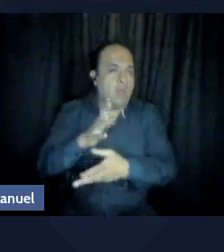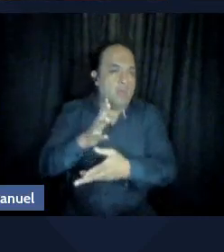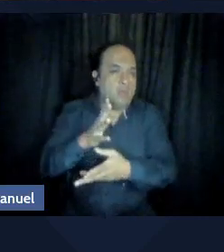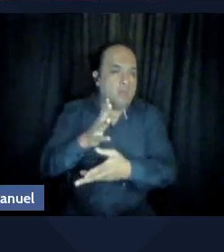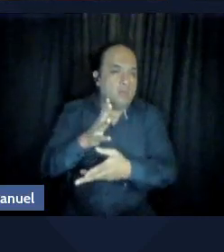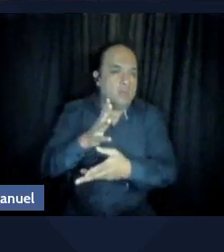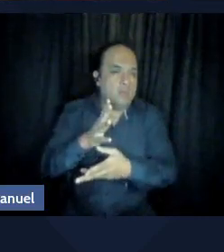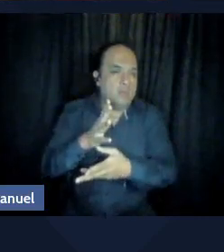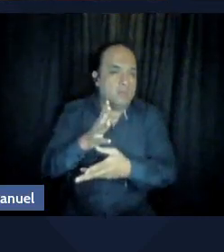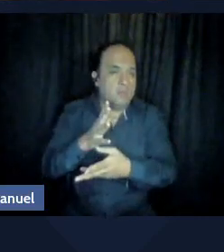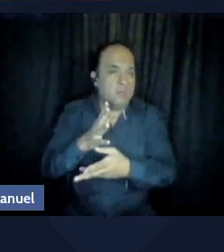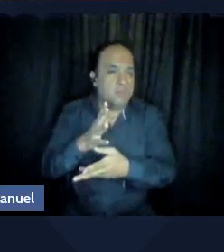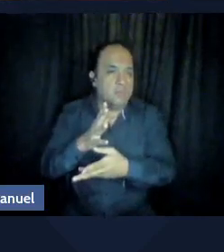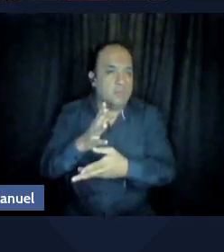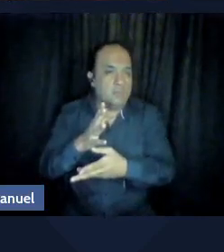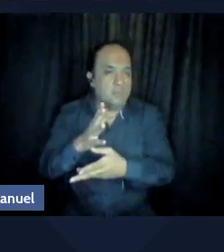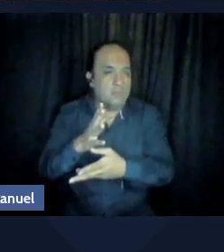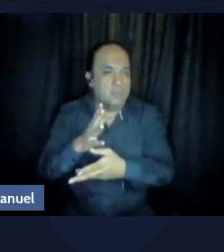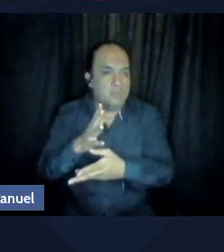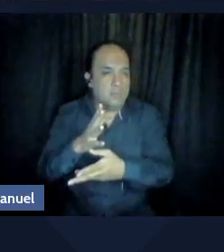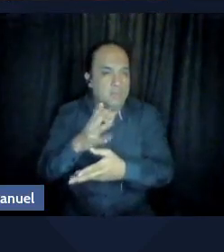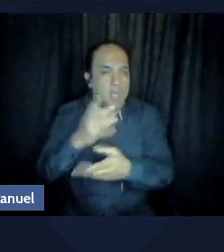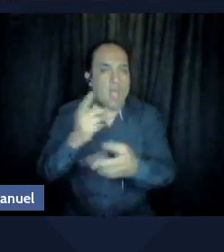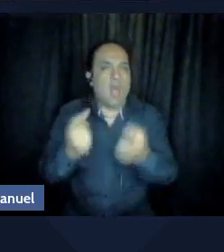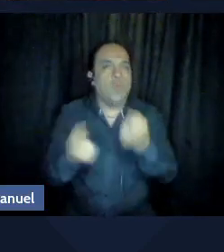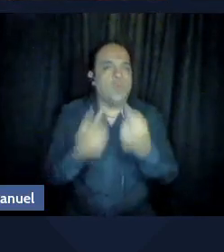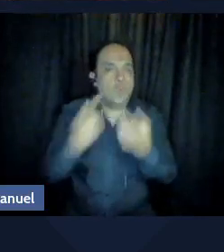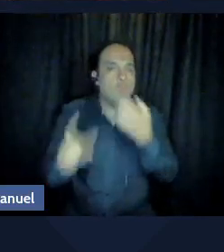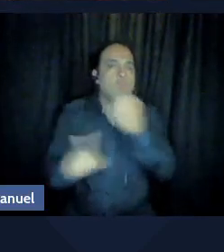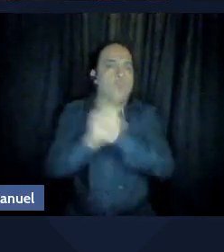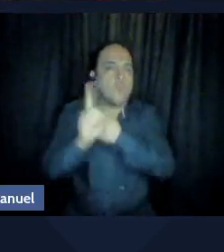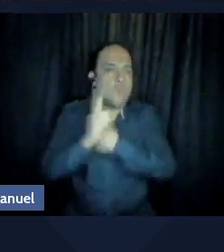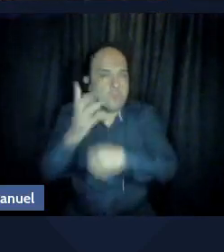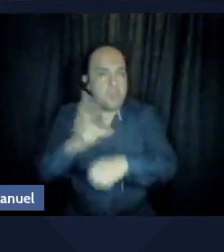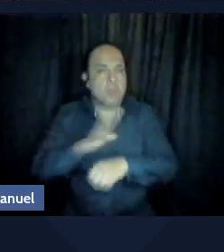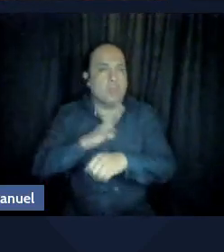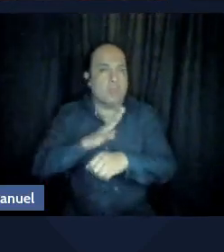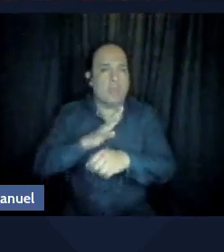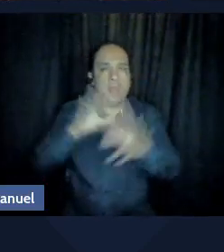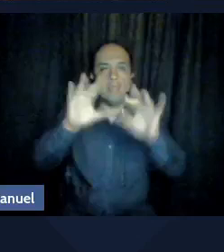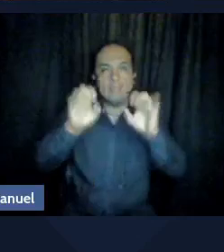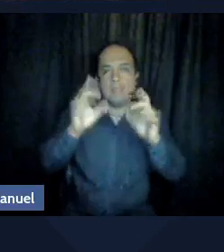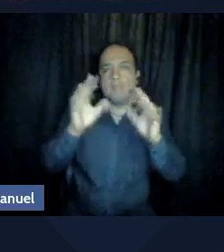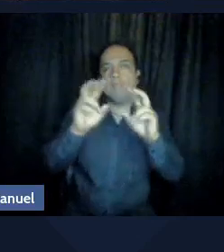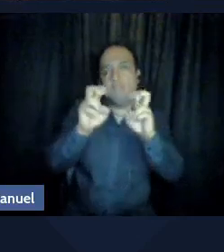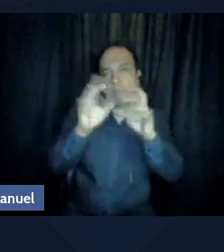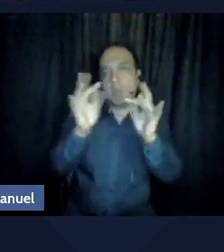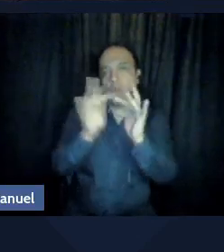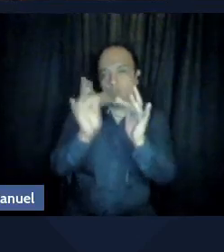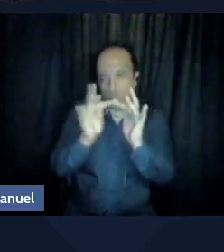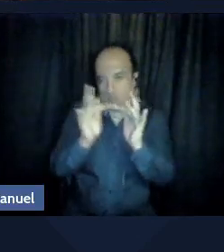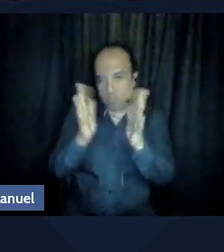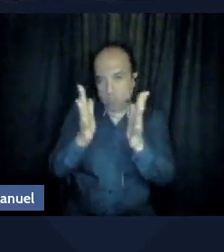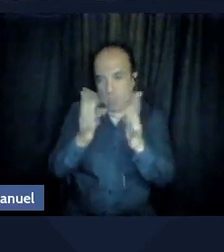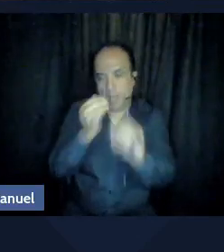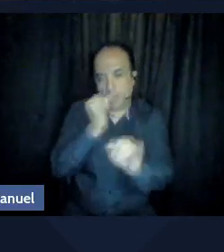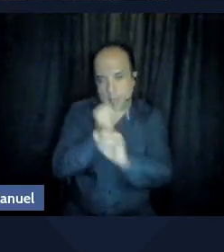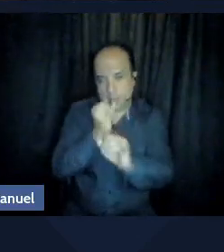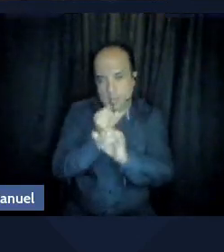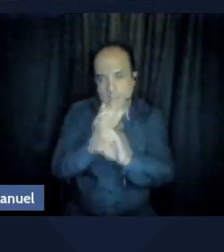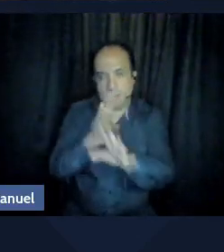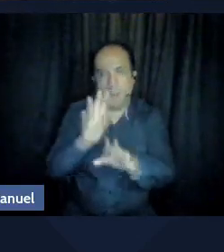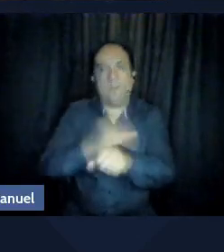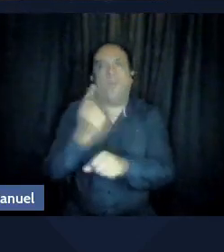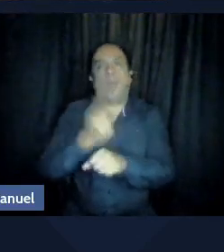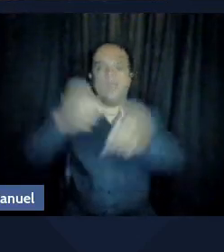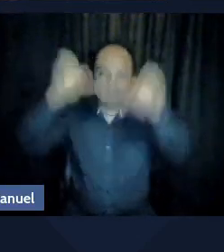Sí, hola. Unas pequeñas complicaciones con la Me puede conexión decir. de internet por, bueno, pues por la lluvia,